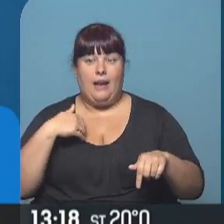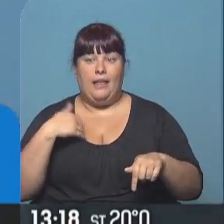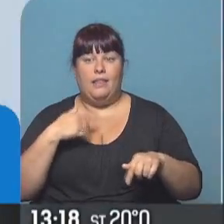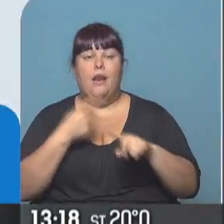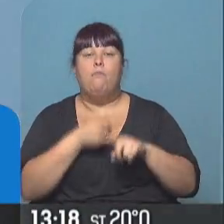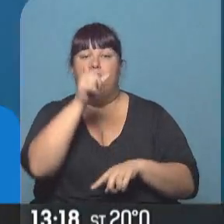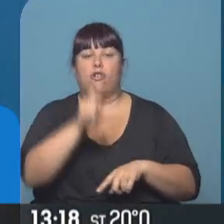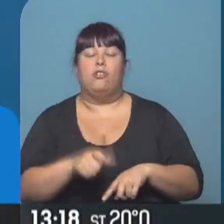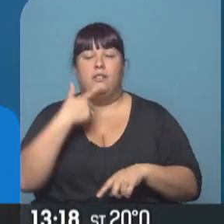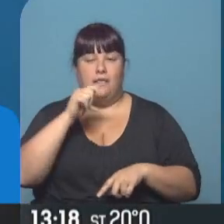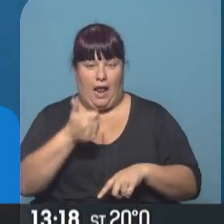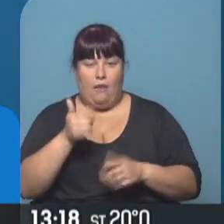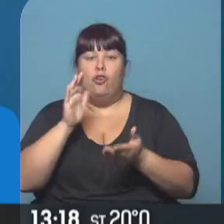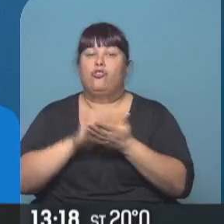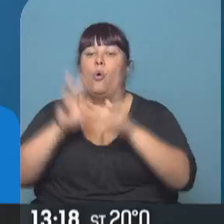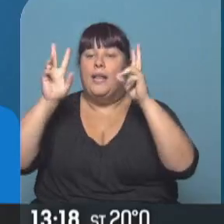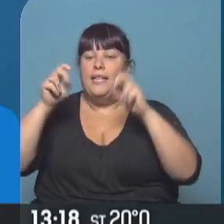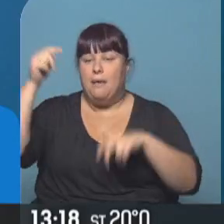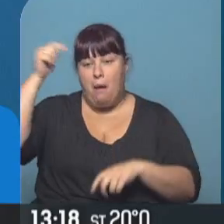por ella. Santiago Maldonado,